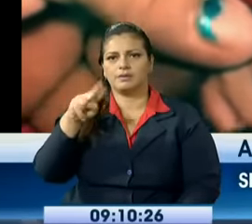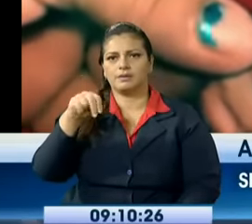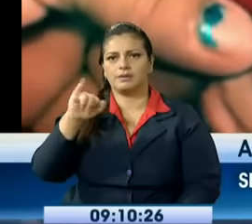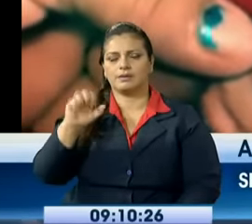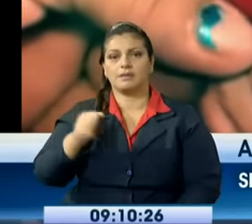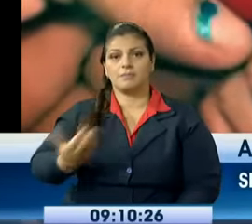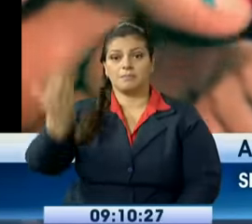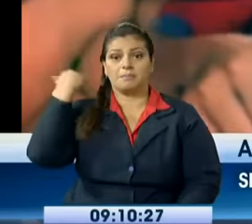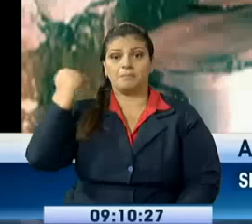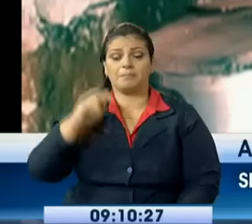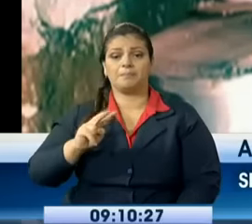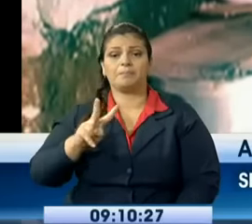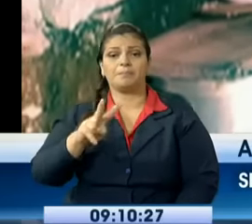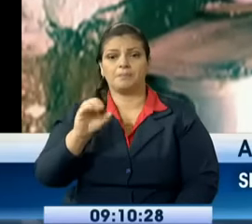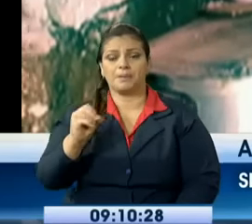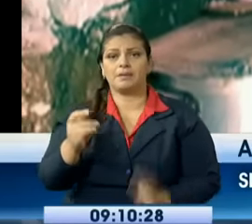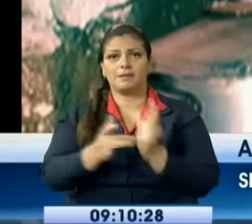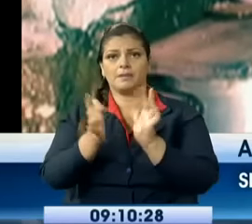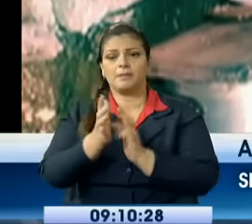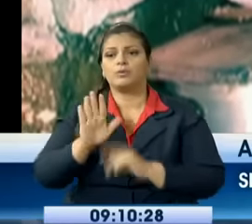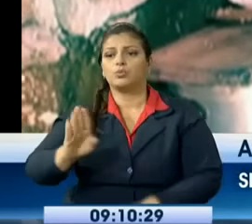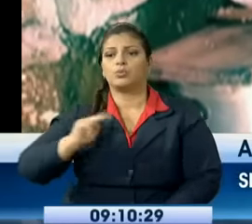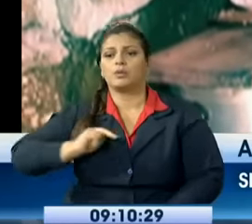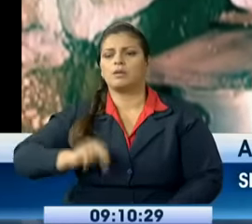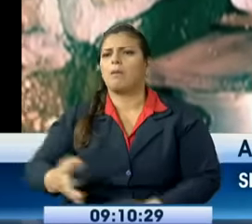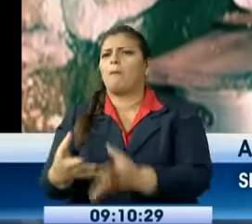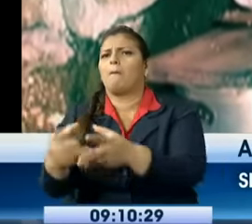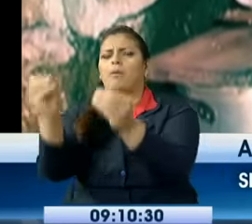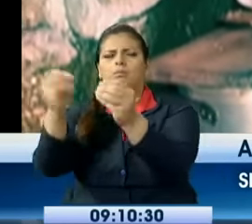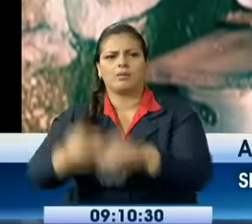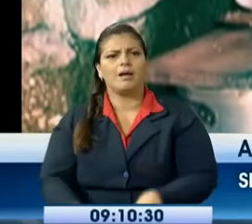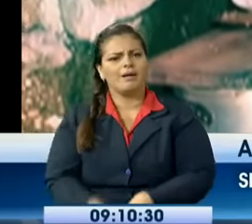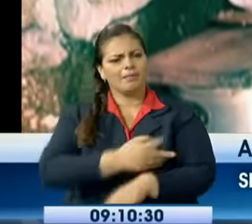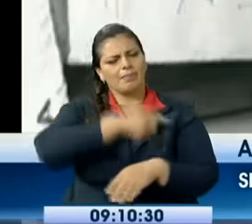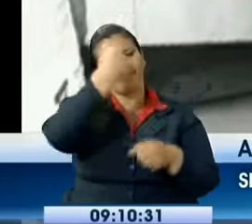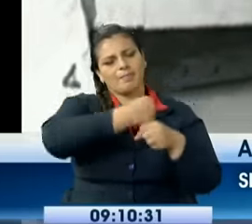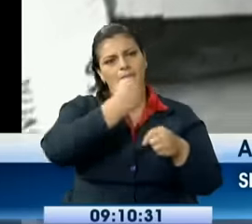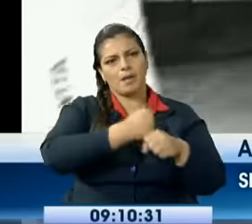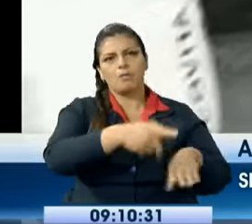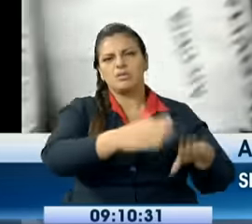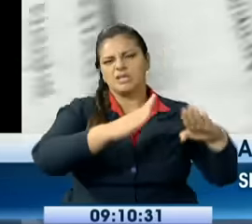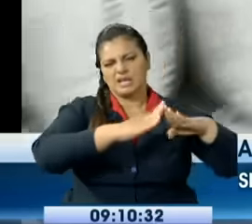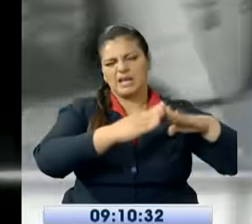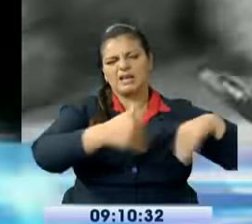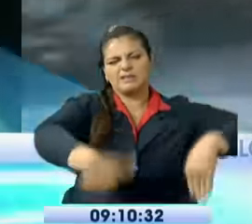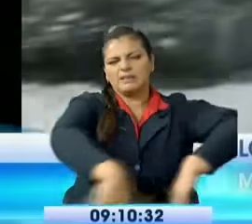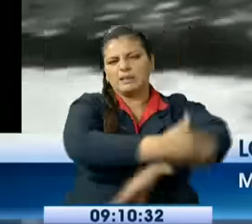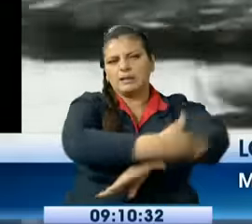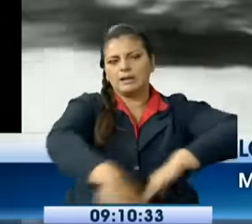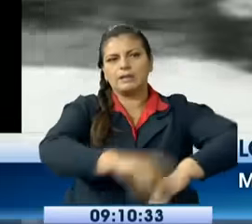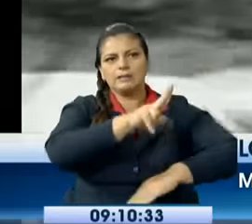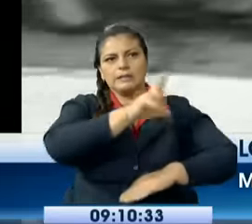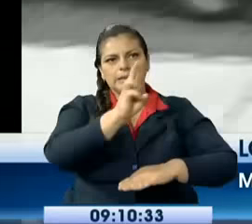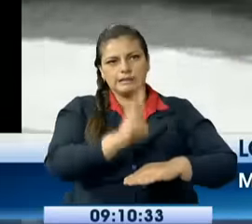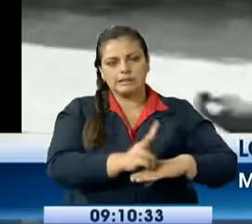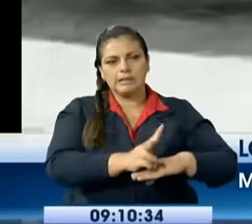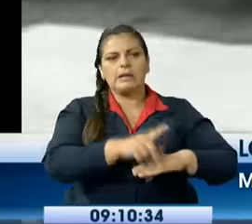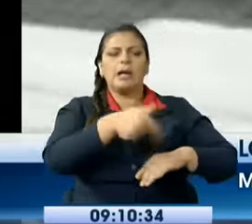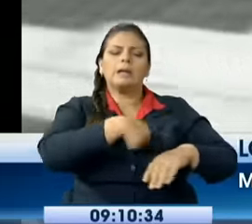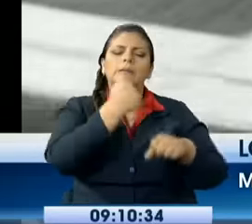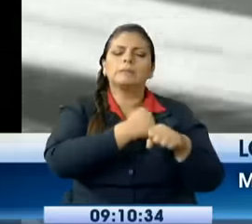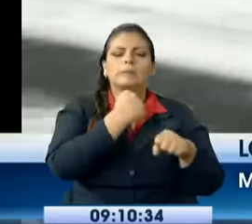de 14 años de edad. Mientras ella realizaba los quehaceres domésticos en una vivienda de la 36 y Sedalán al suroeste de Guayaquil,